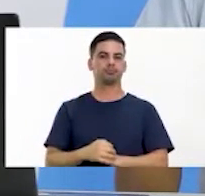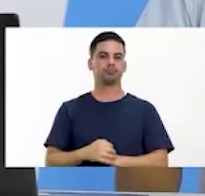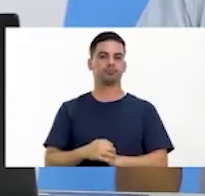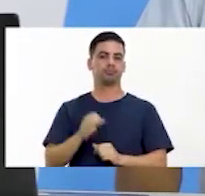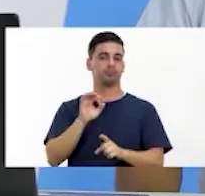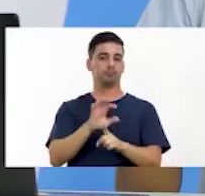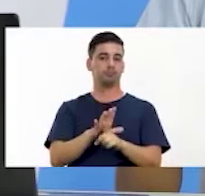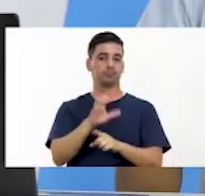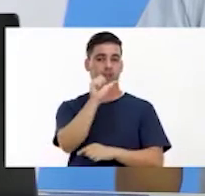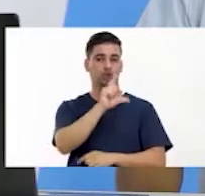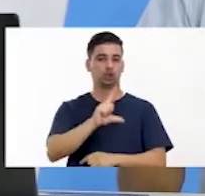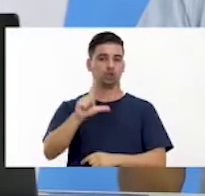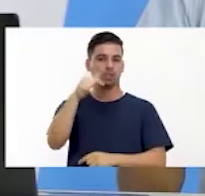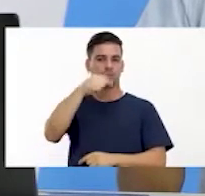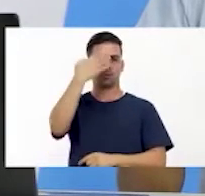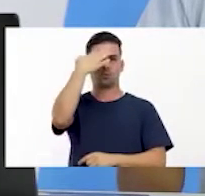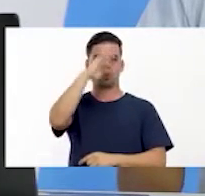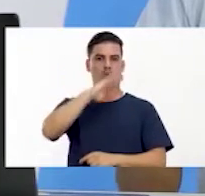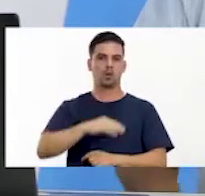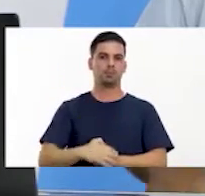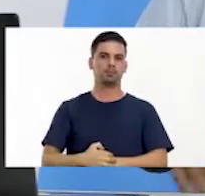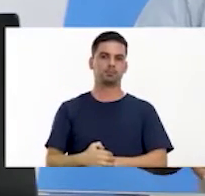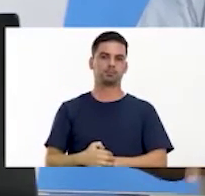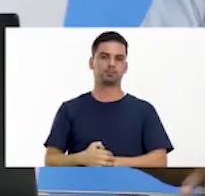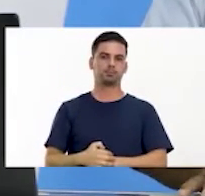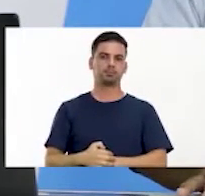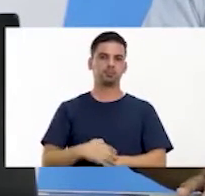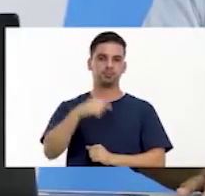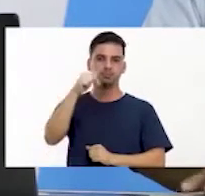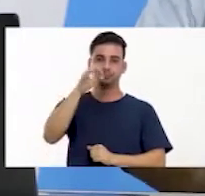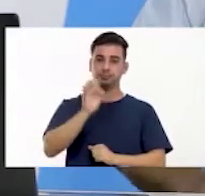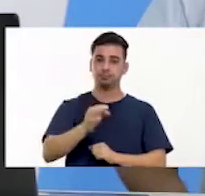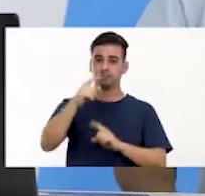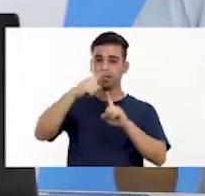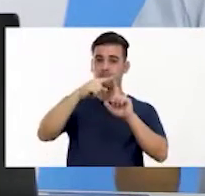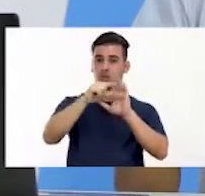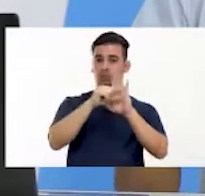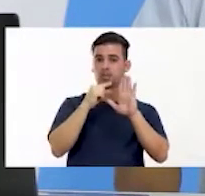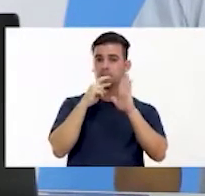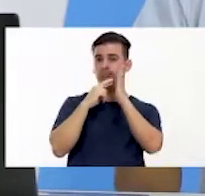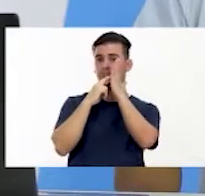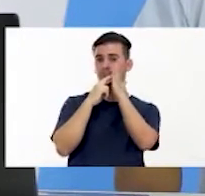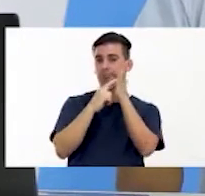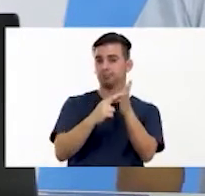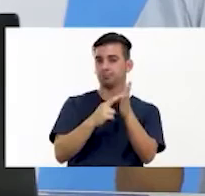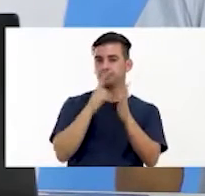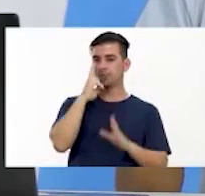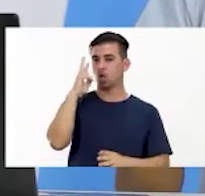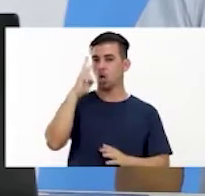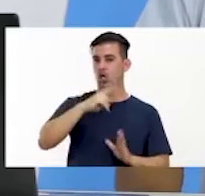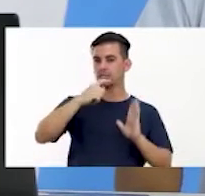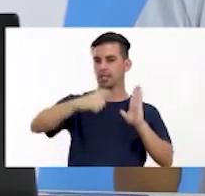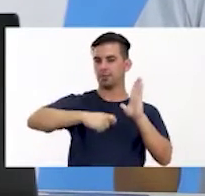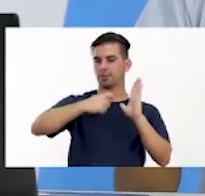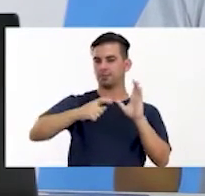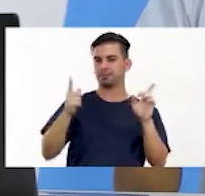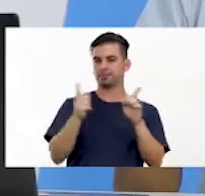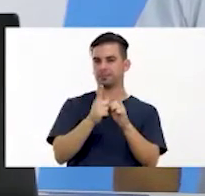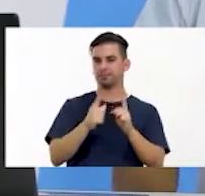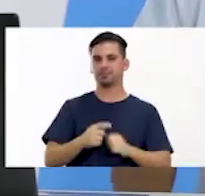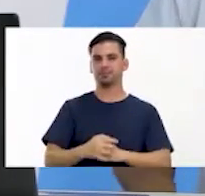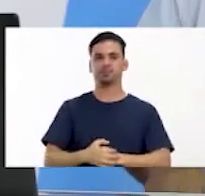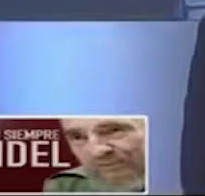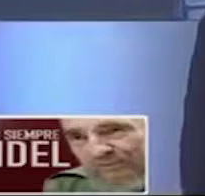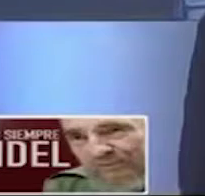del socialismo en Cuba. Acerca de este tema, les recomiendo que vean el siguiente